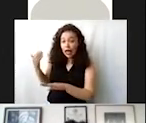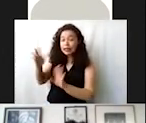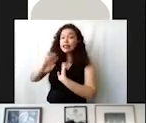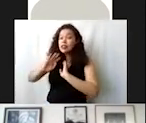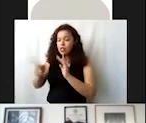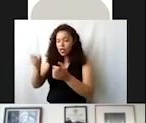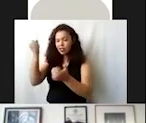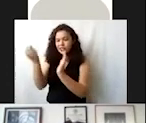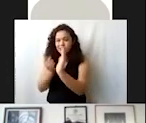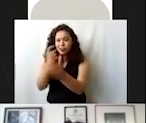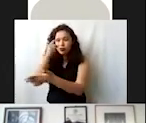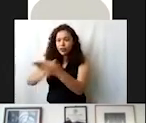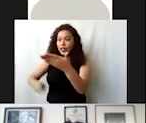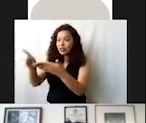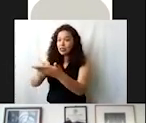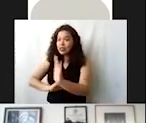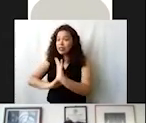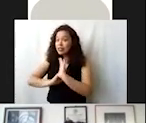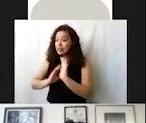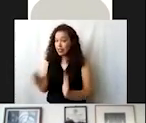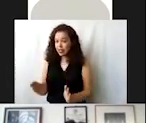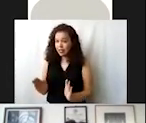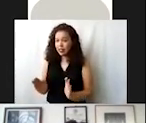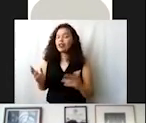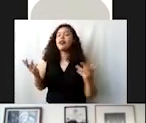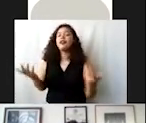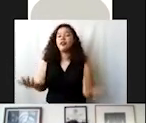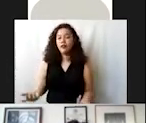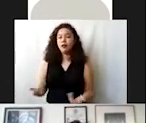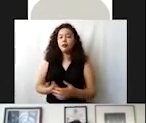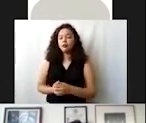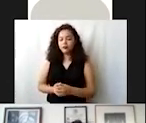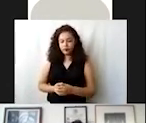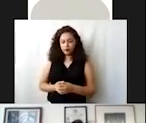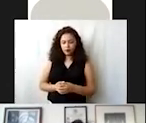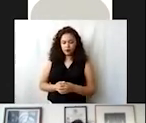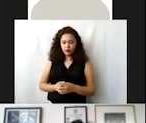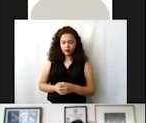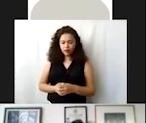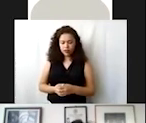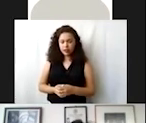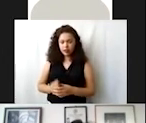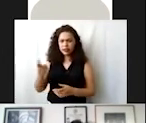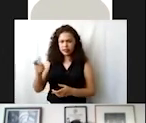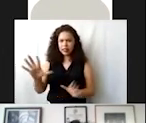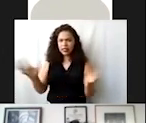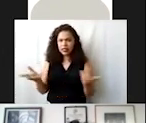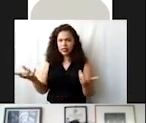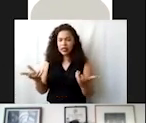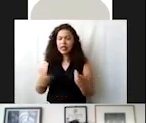el sello, ¿sí? Que efectivamente llevaron a cabo operaciones